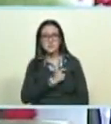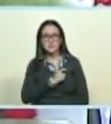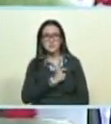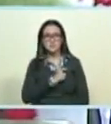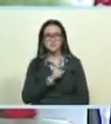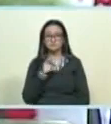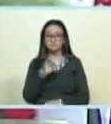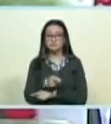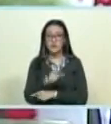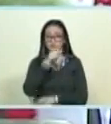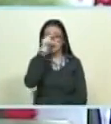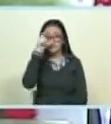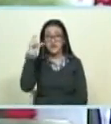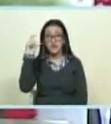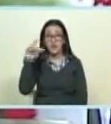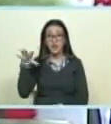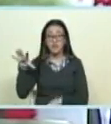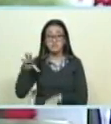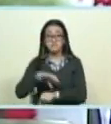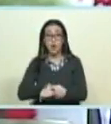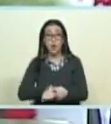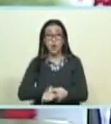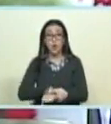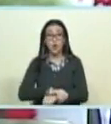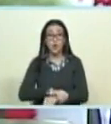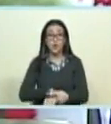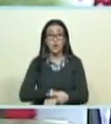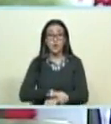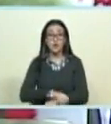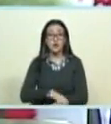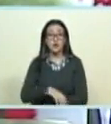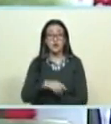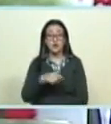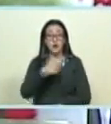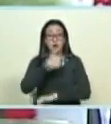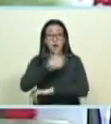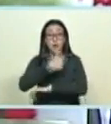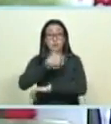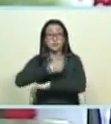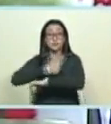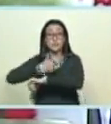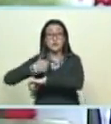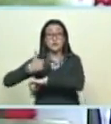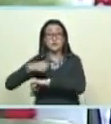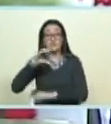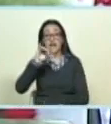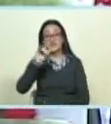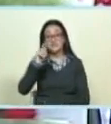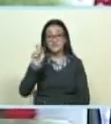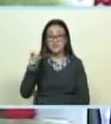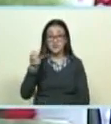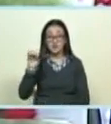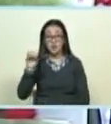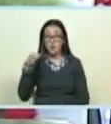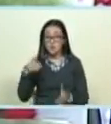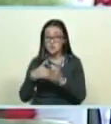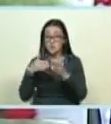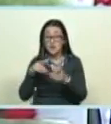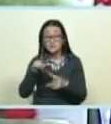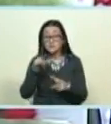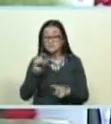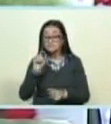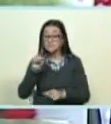de la República, a capturar a esta junta directiva procesada, acusada por